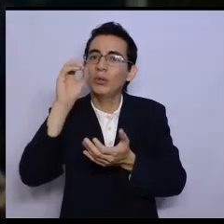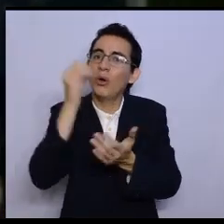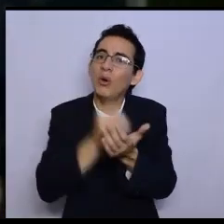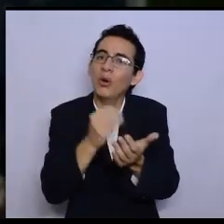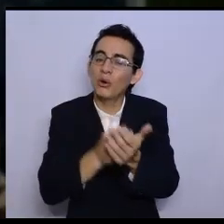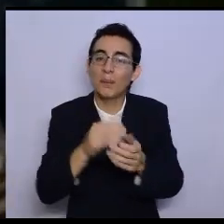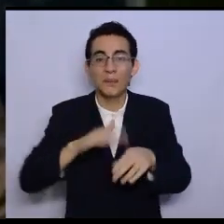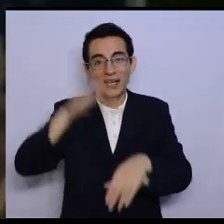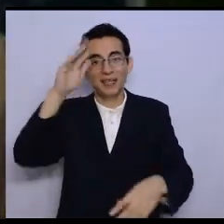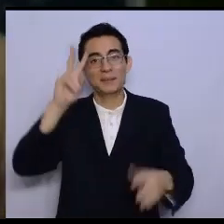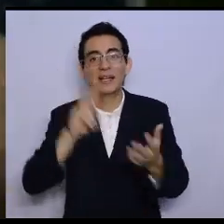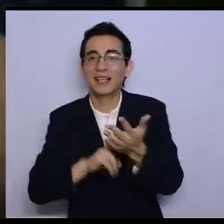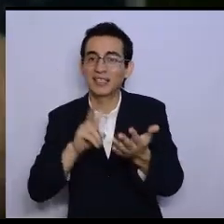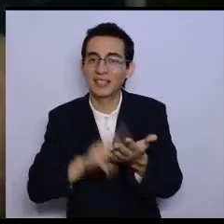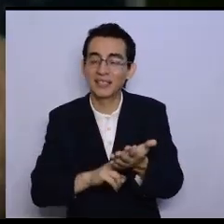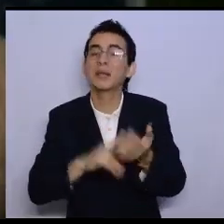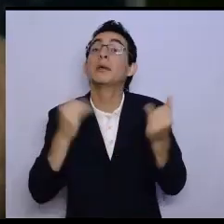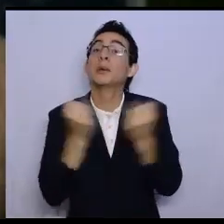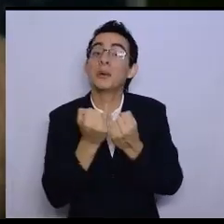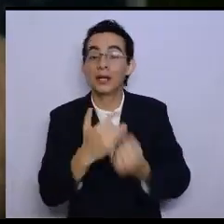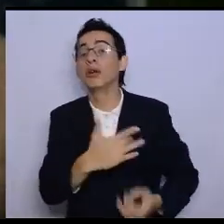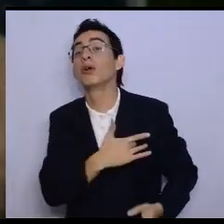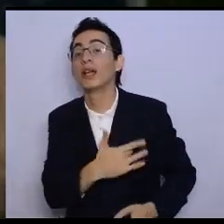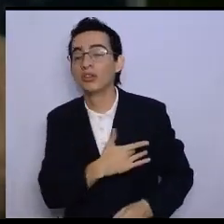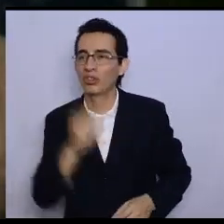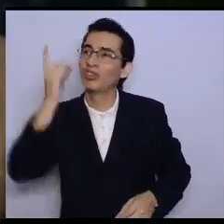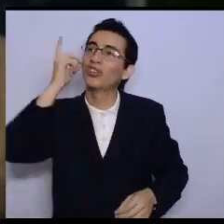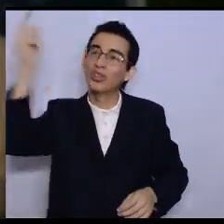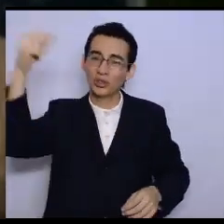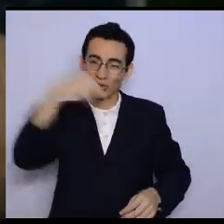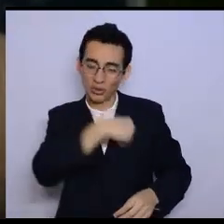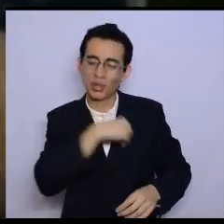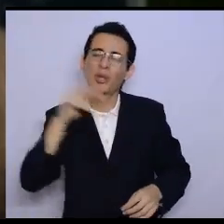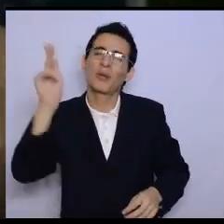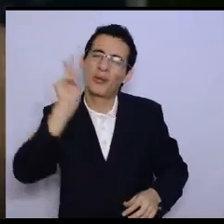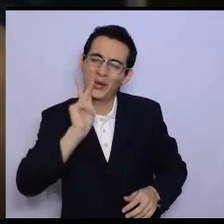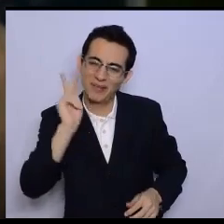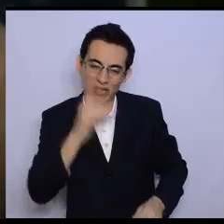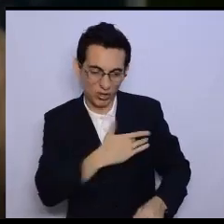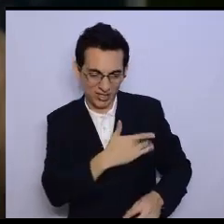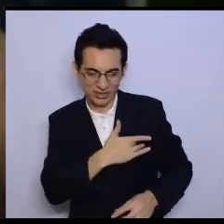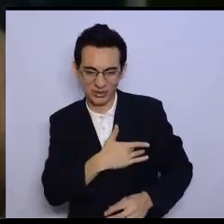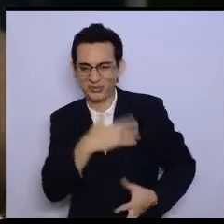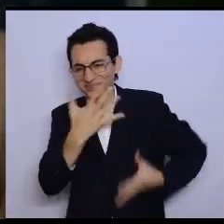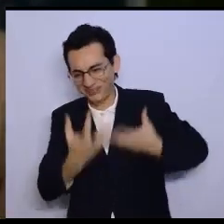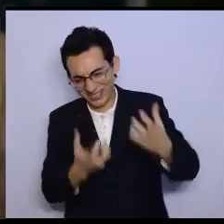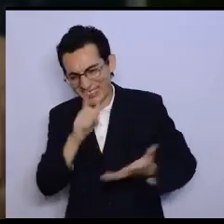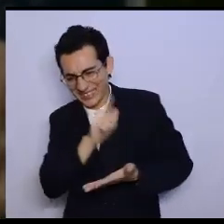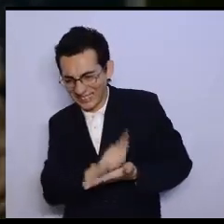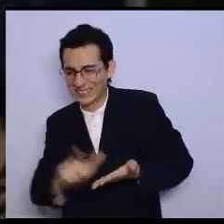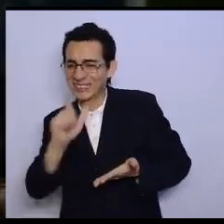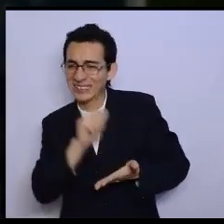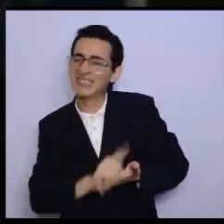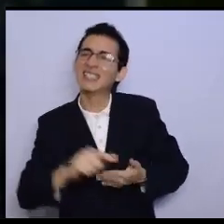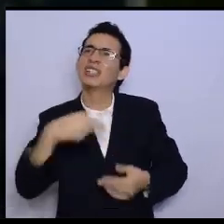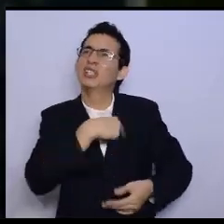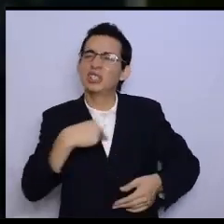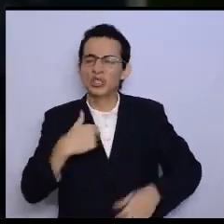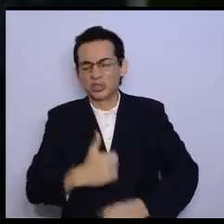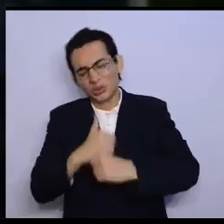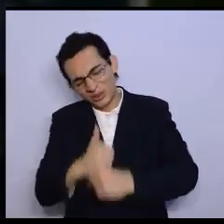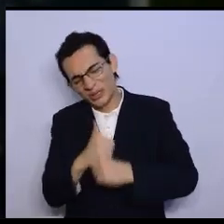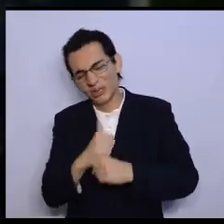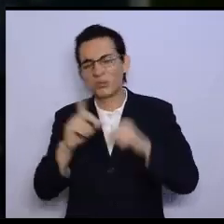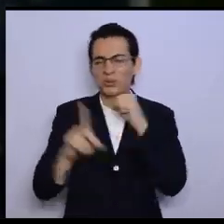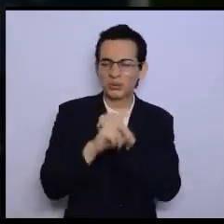mis pensamientos malos y mis acciones que ofenden a Dios y a los demás. ¿Cuántos de ustedes han alcanzado la perfección?